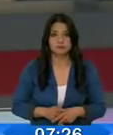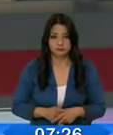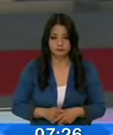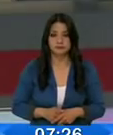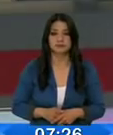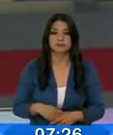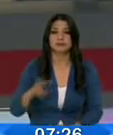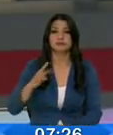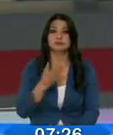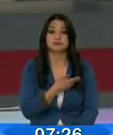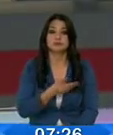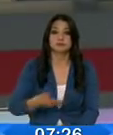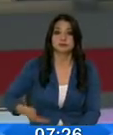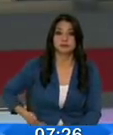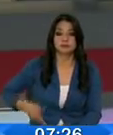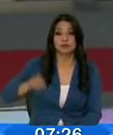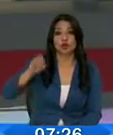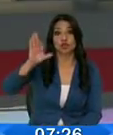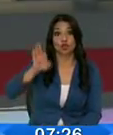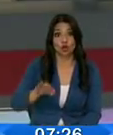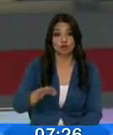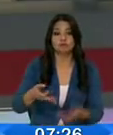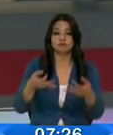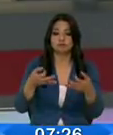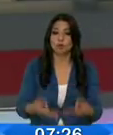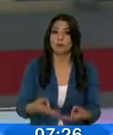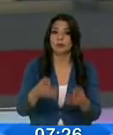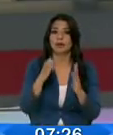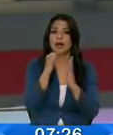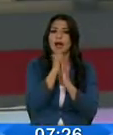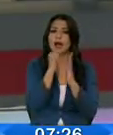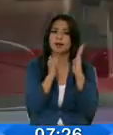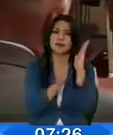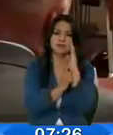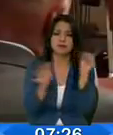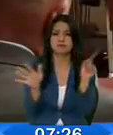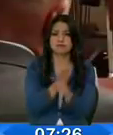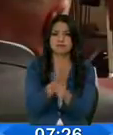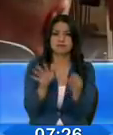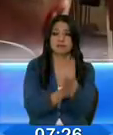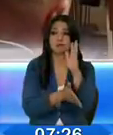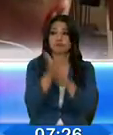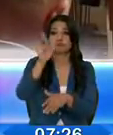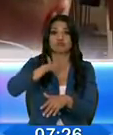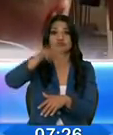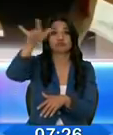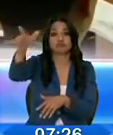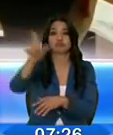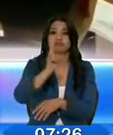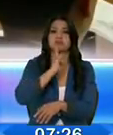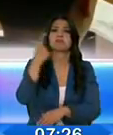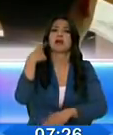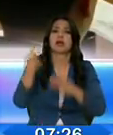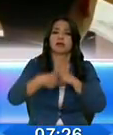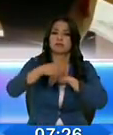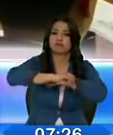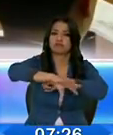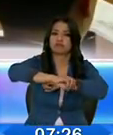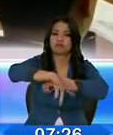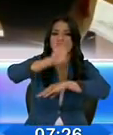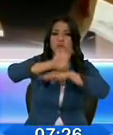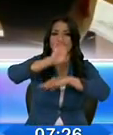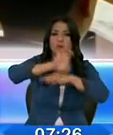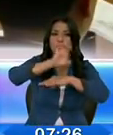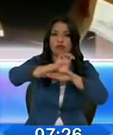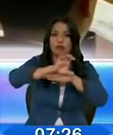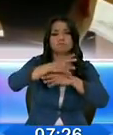El vicepresidente Otto von Hofner cumplirá con una ardua agenda en Estados Unidos para promocionar a nuestro país como un